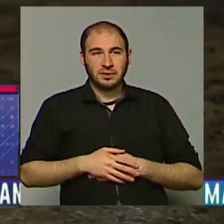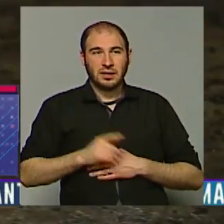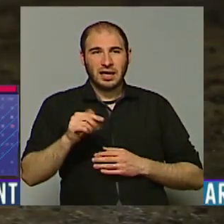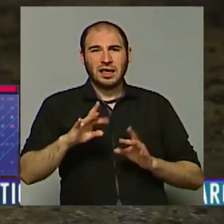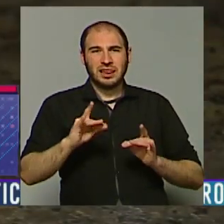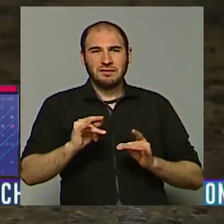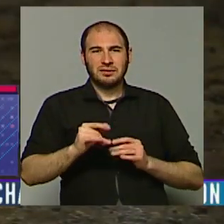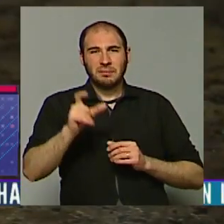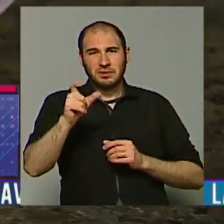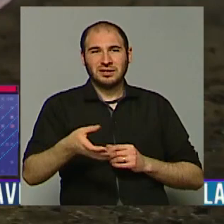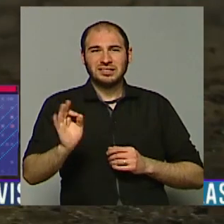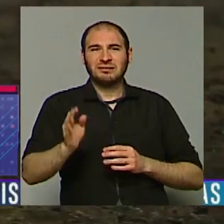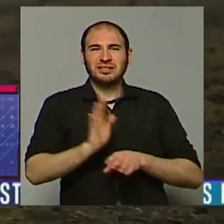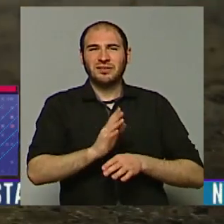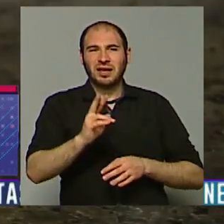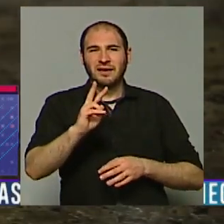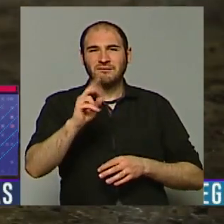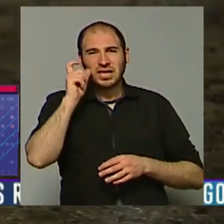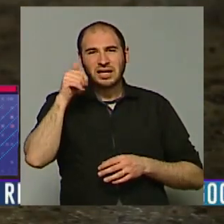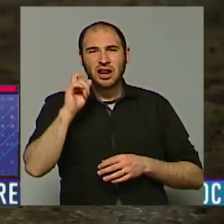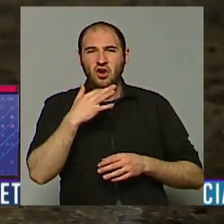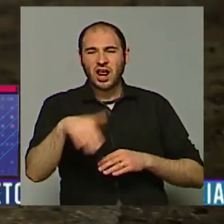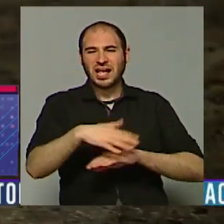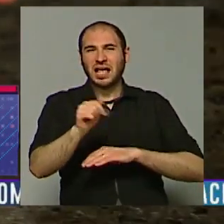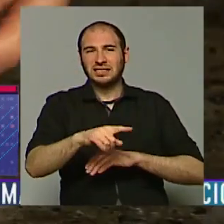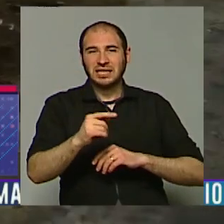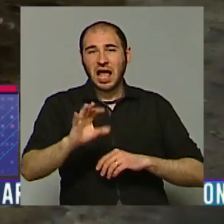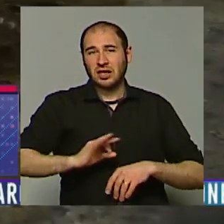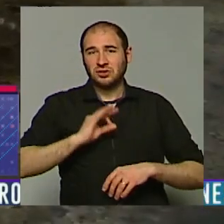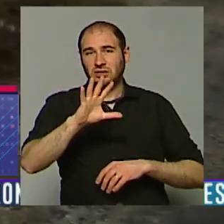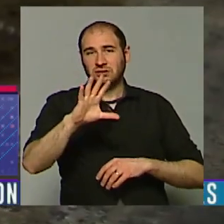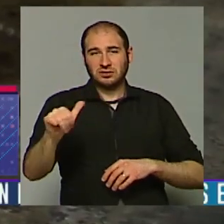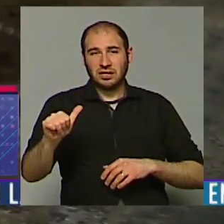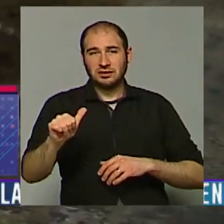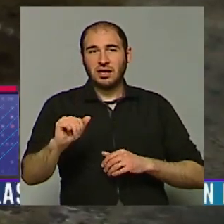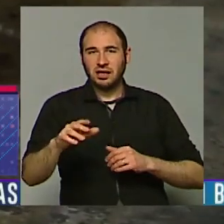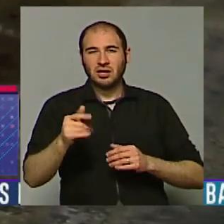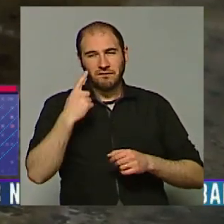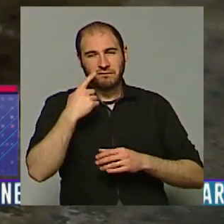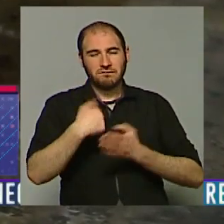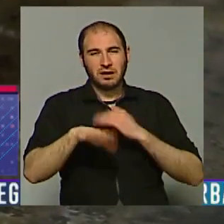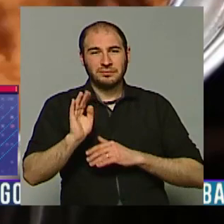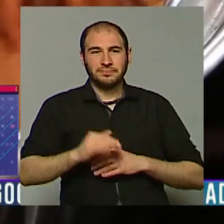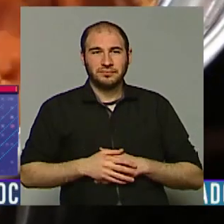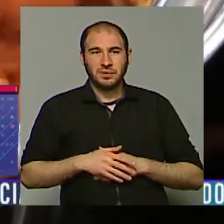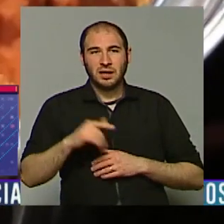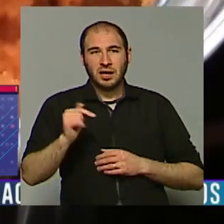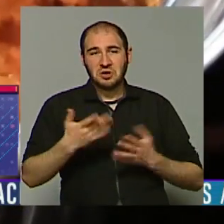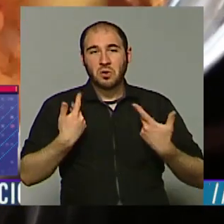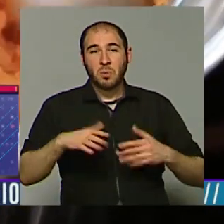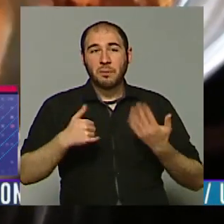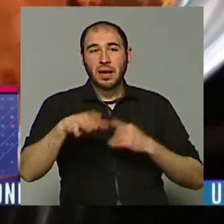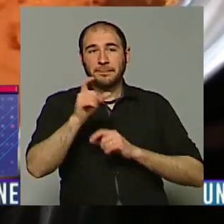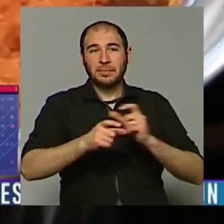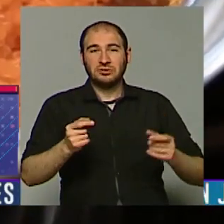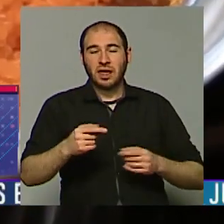difícil encontrar a alguien que supiera que era el veganismo en la calle. Y después de 5 o 6 años es algo como mucho más conocido y es mucho más común encontrarse con